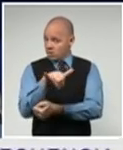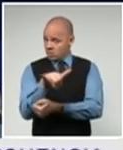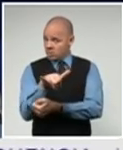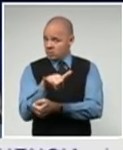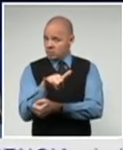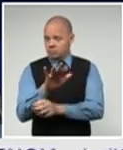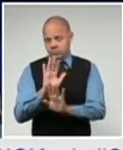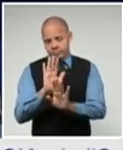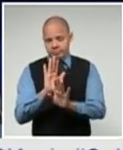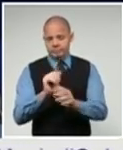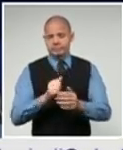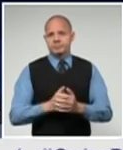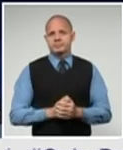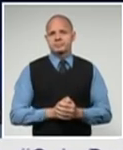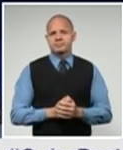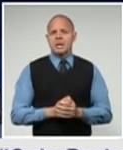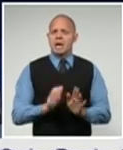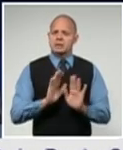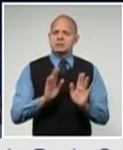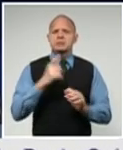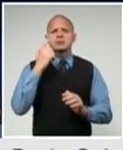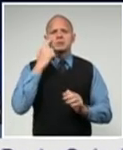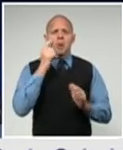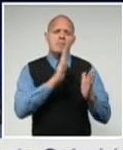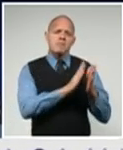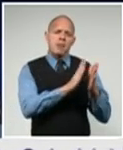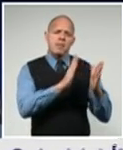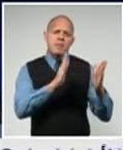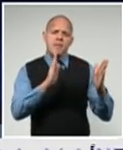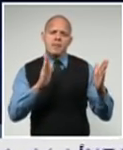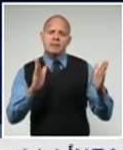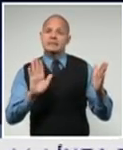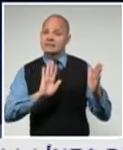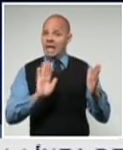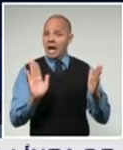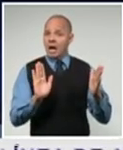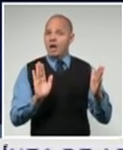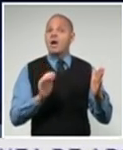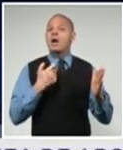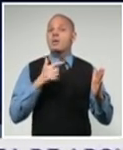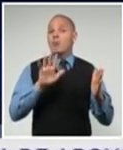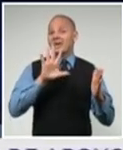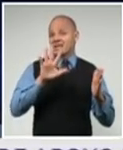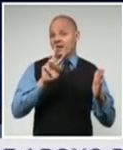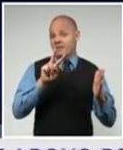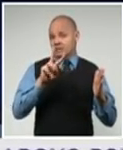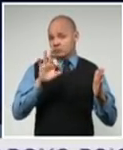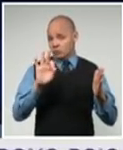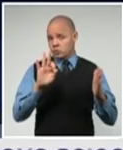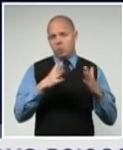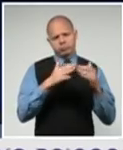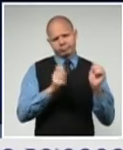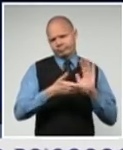pues 528 están de alta en estos momentos. Estamos hablando del